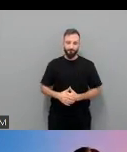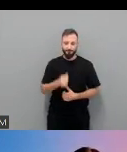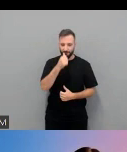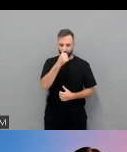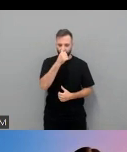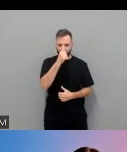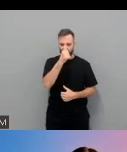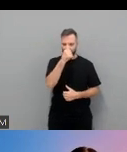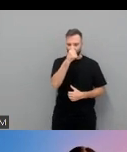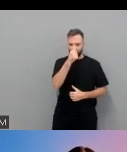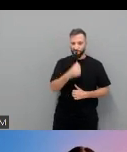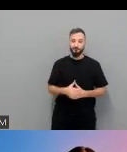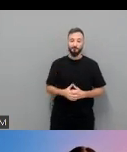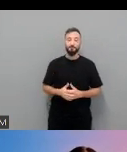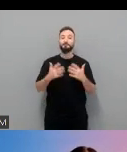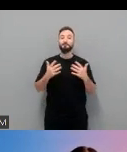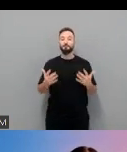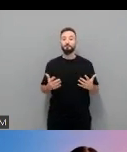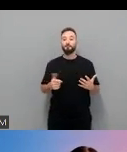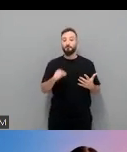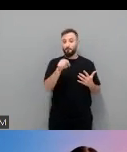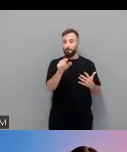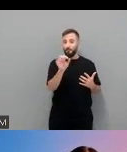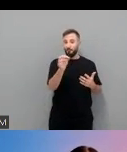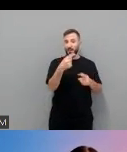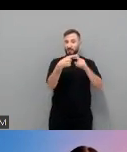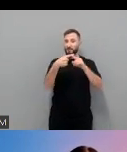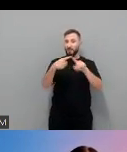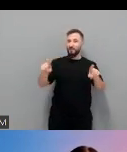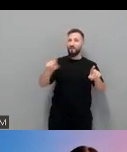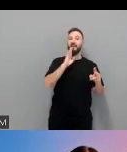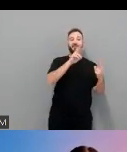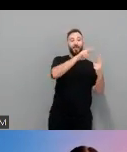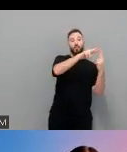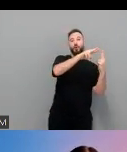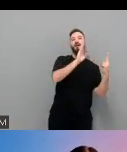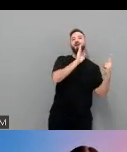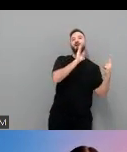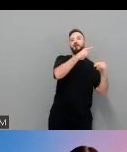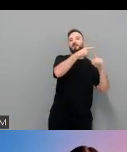¿Y qué pasa? Esta sí que es diferente en el sentido de que yo tengo que hacer una